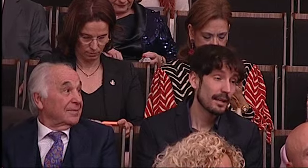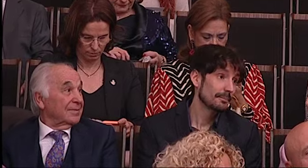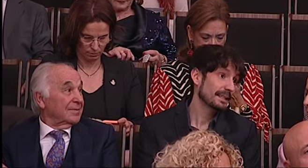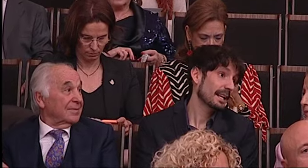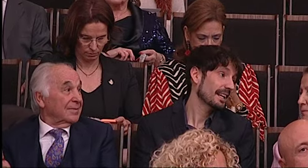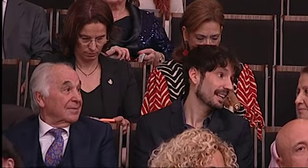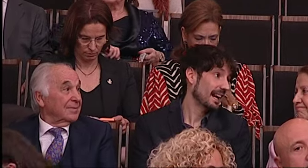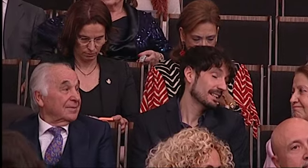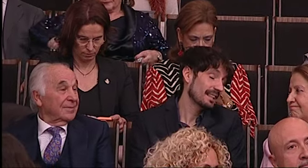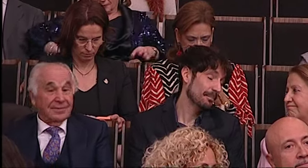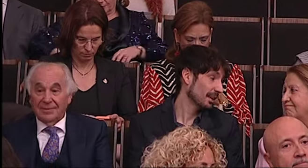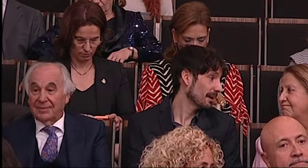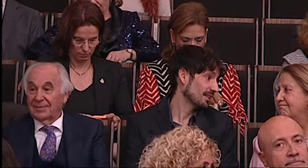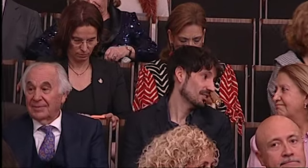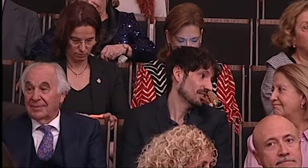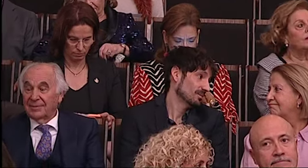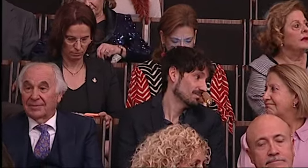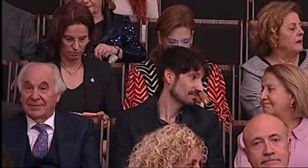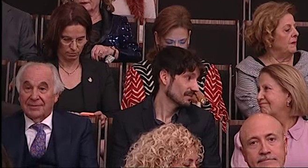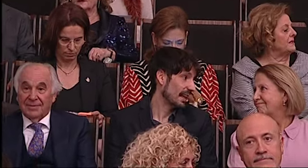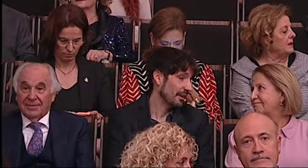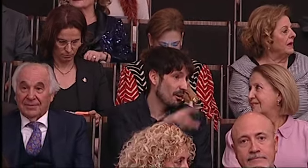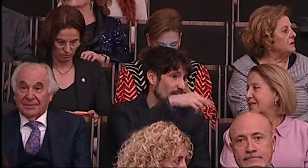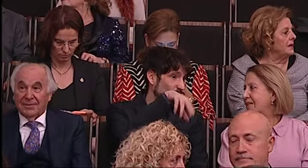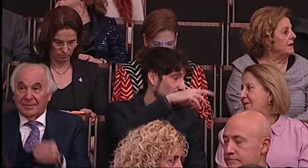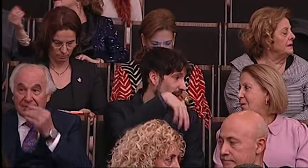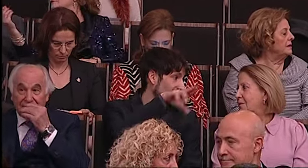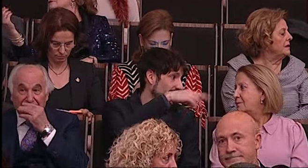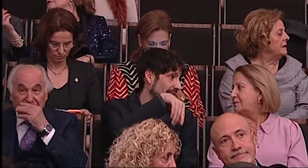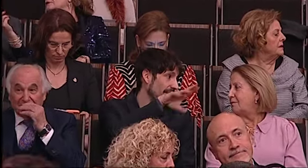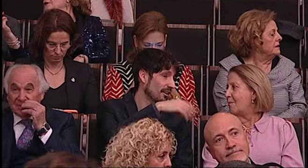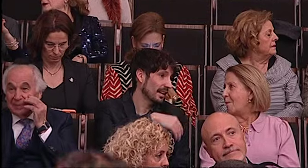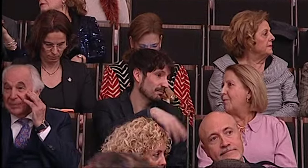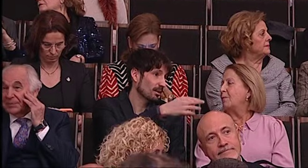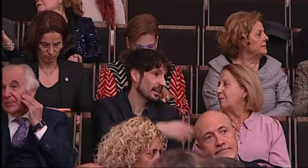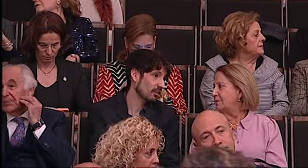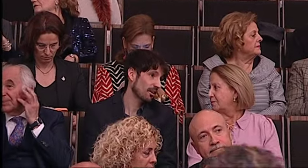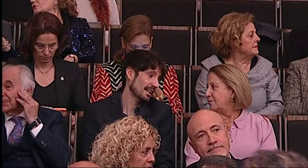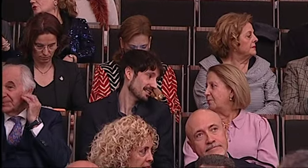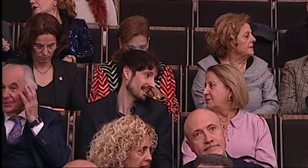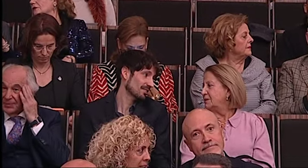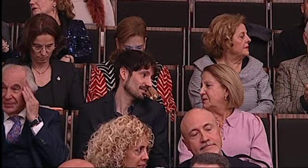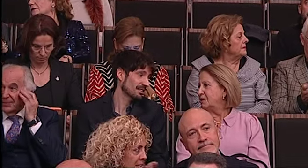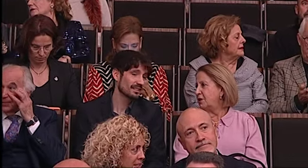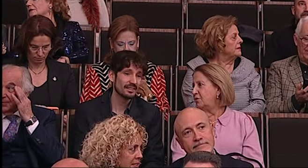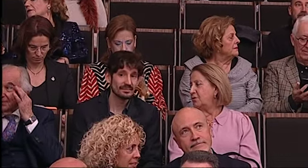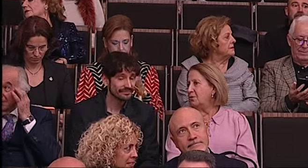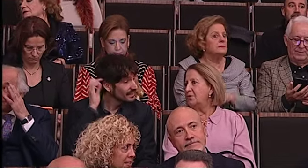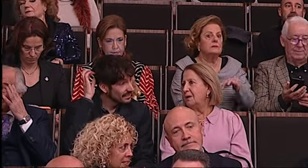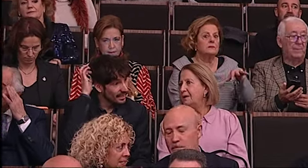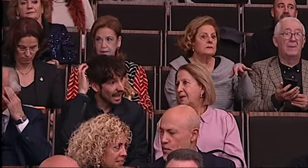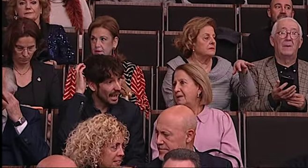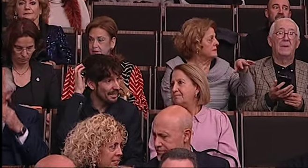la responsable de representar al Partido Socialista Obrero Español en la Comisión de Honores y Distinciones, Ana